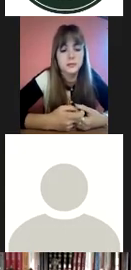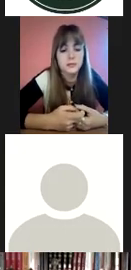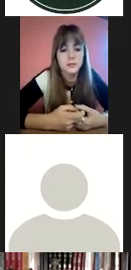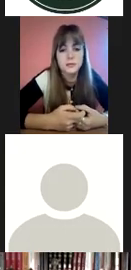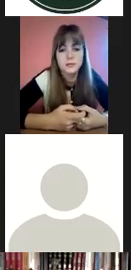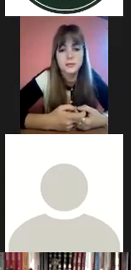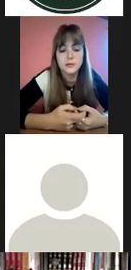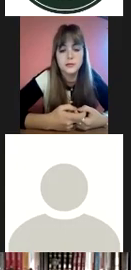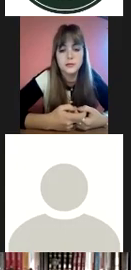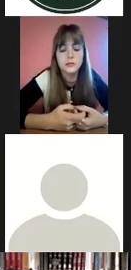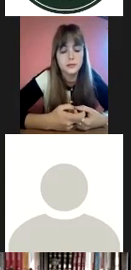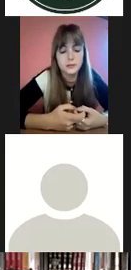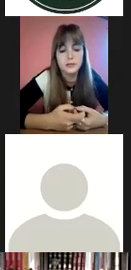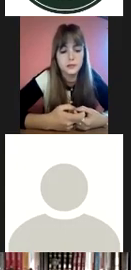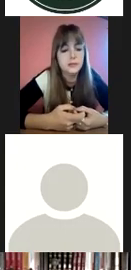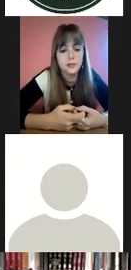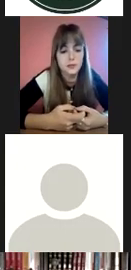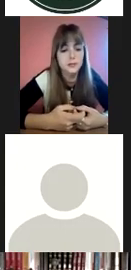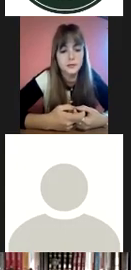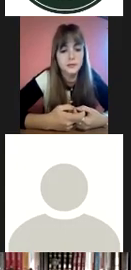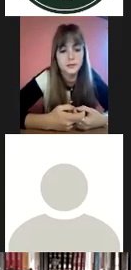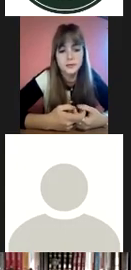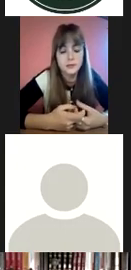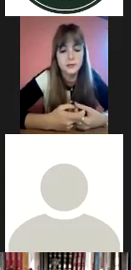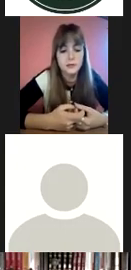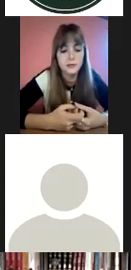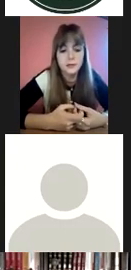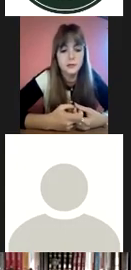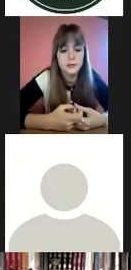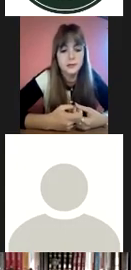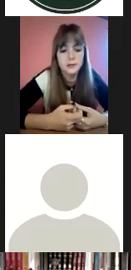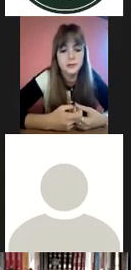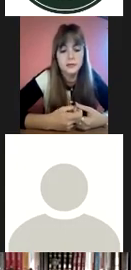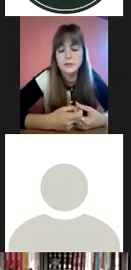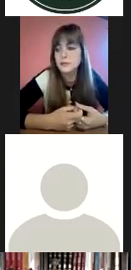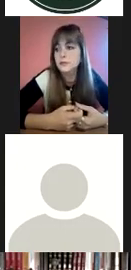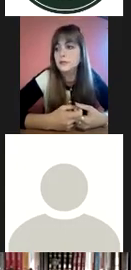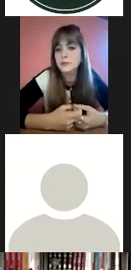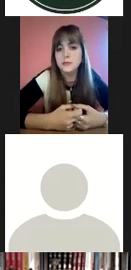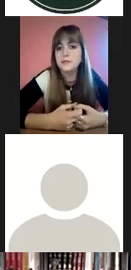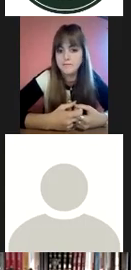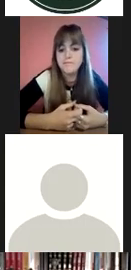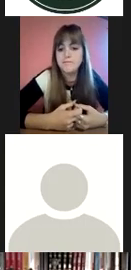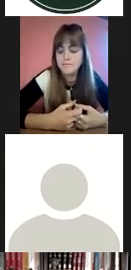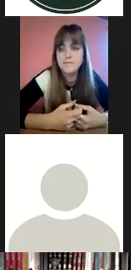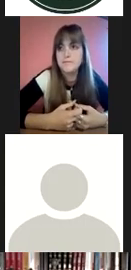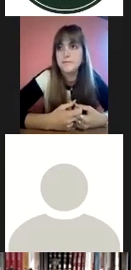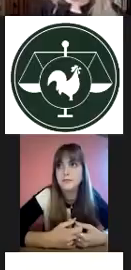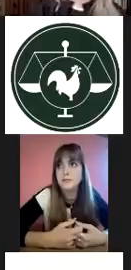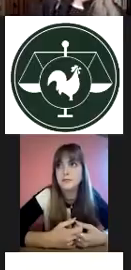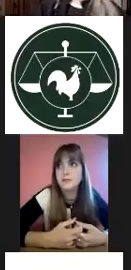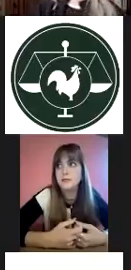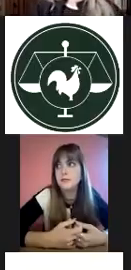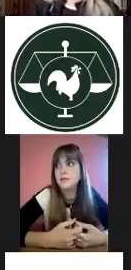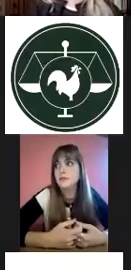en las azoteas de las casas, es terrible. Y es como vos decís, que la gente no toma conciencia. Pero ¿cómo logramos que la